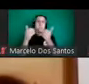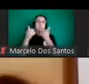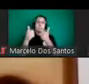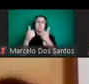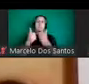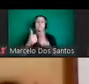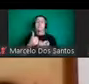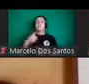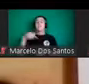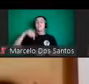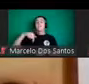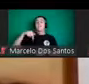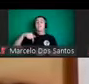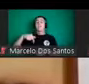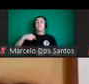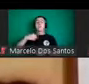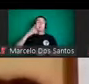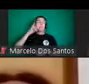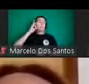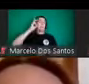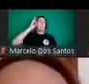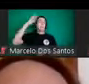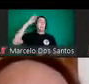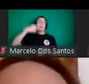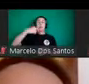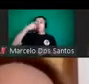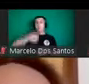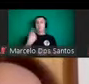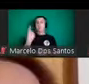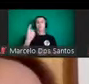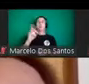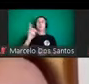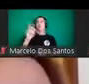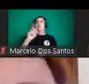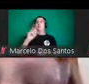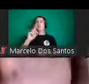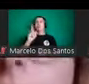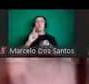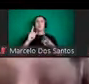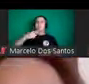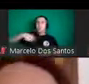acá es experto, simplemente por ahí tuvimos más oportunidades